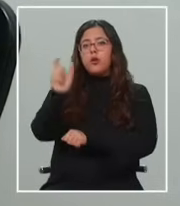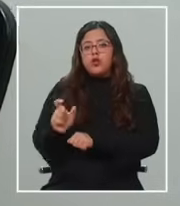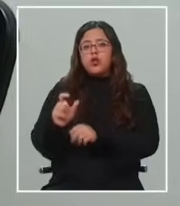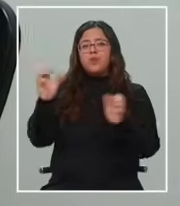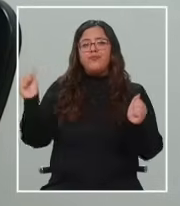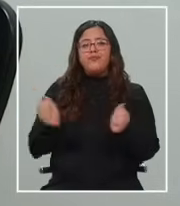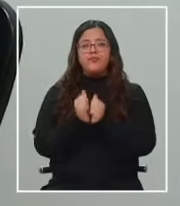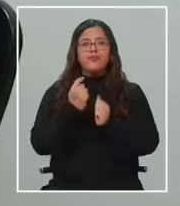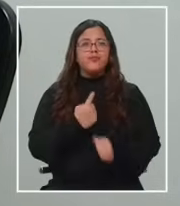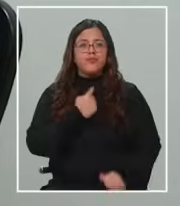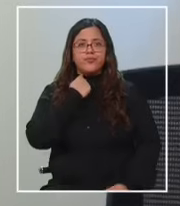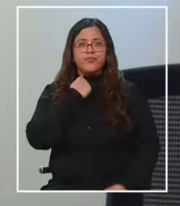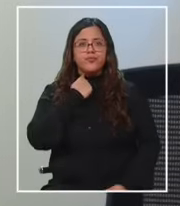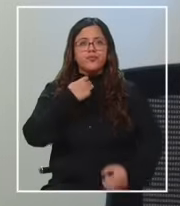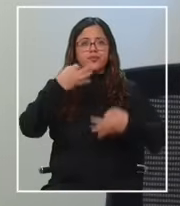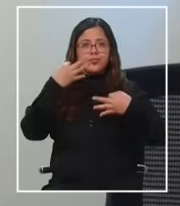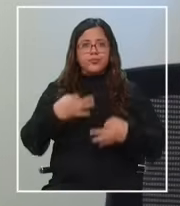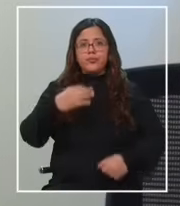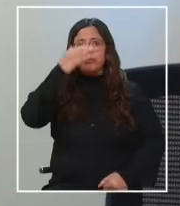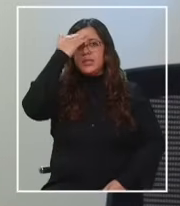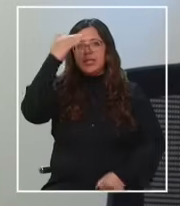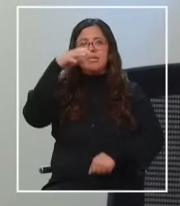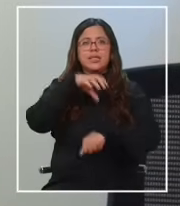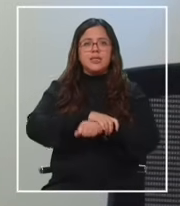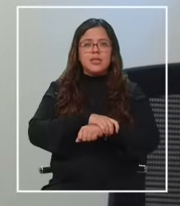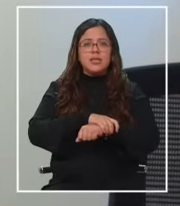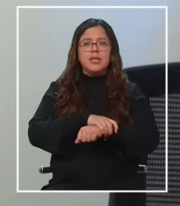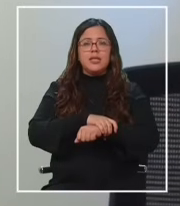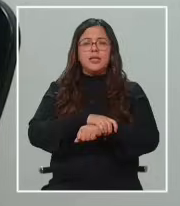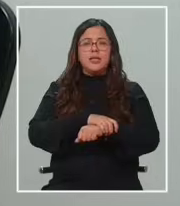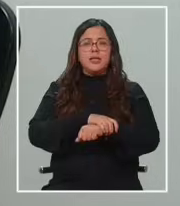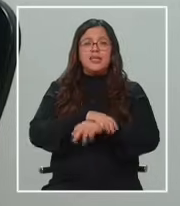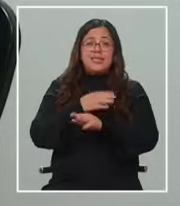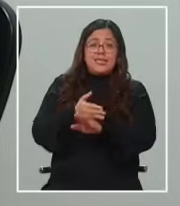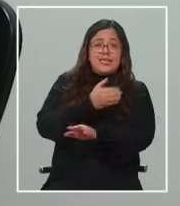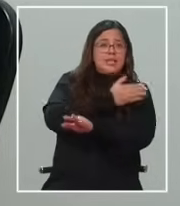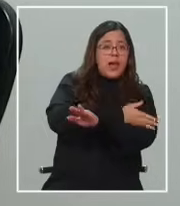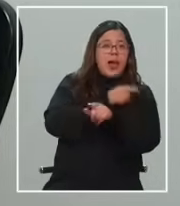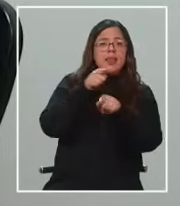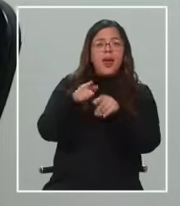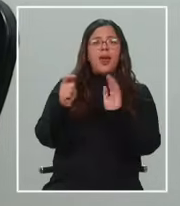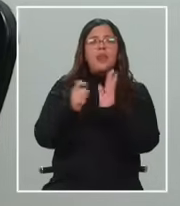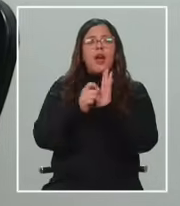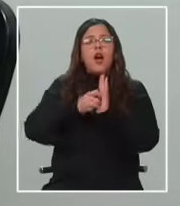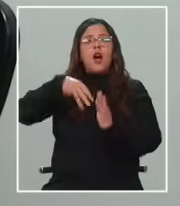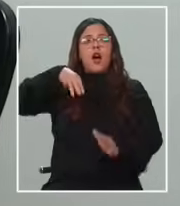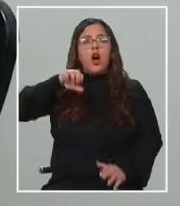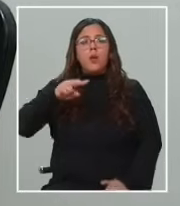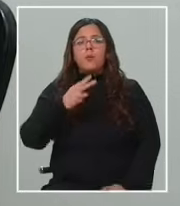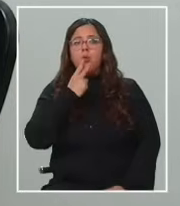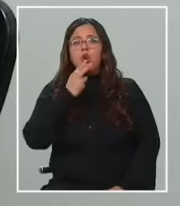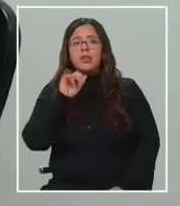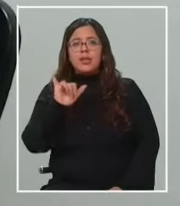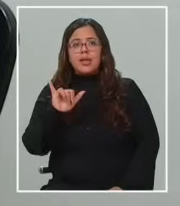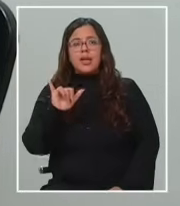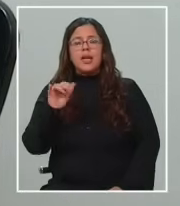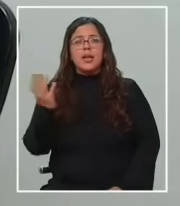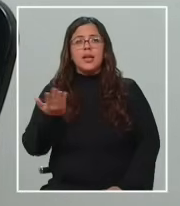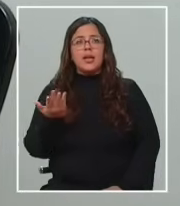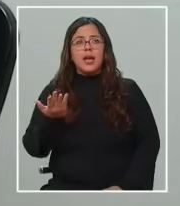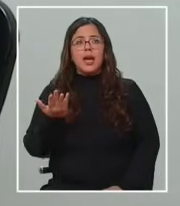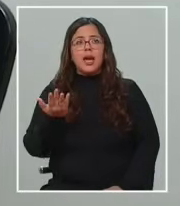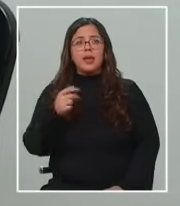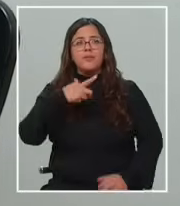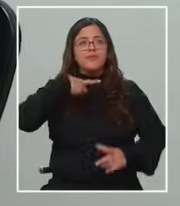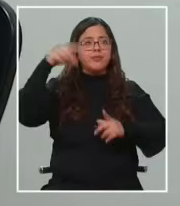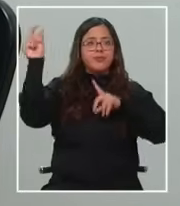de la víctima el día que se le detiene. Anterior a esa fecha, Monty estaba, como le dije, constantemente